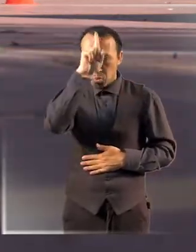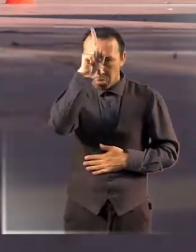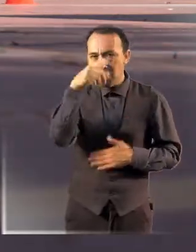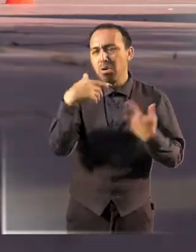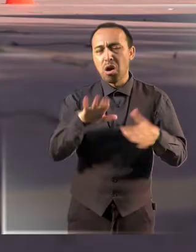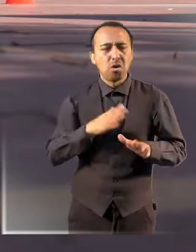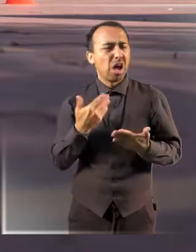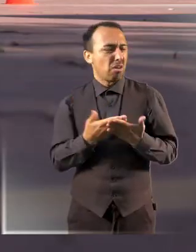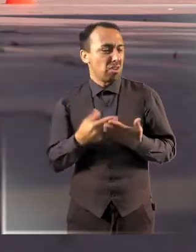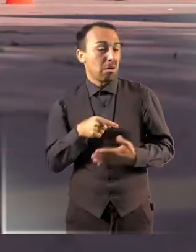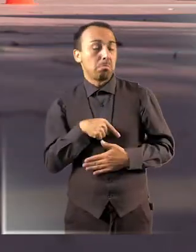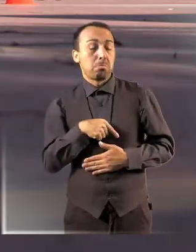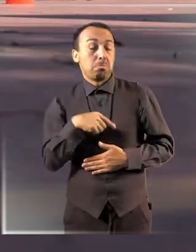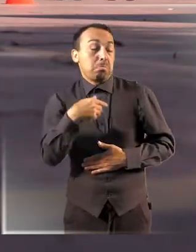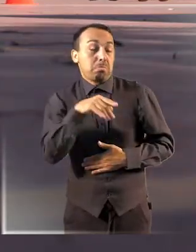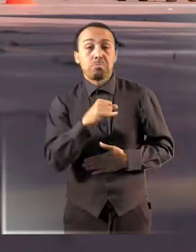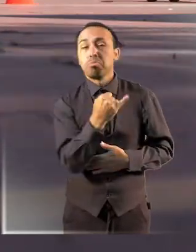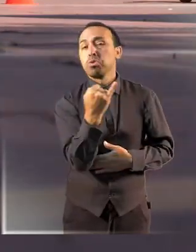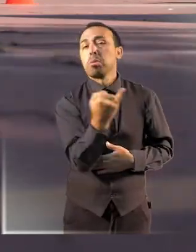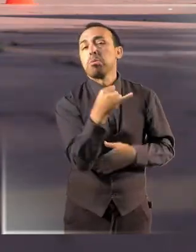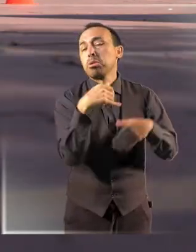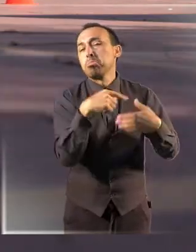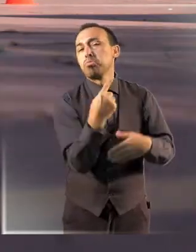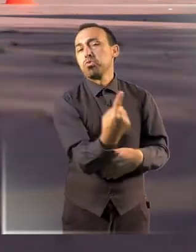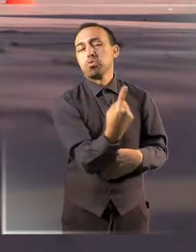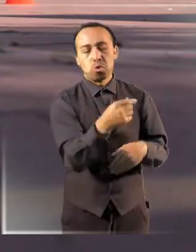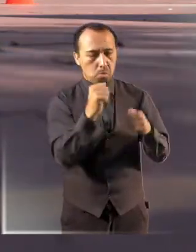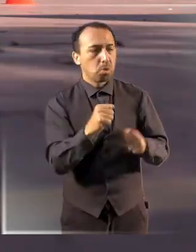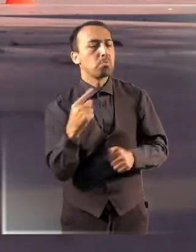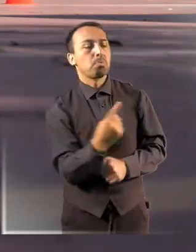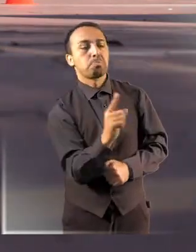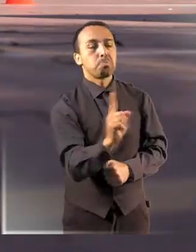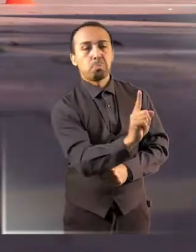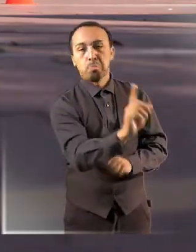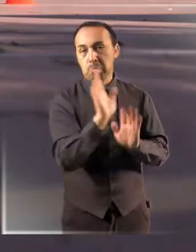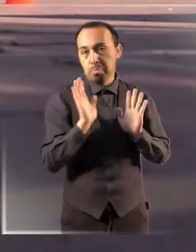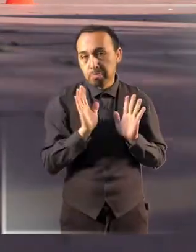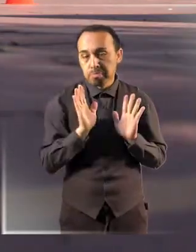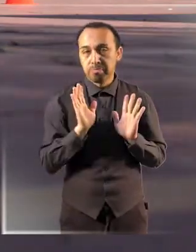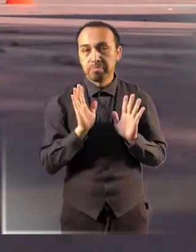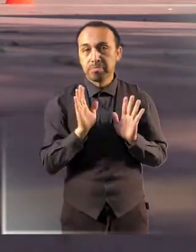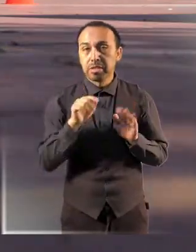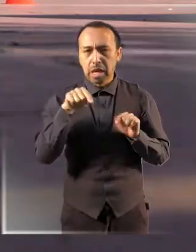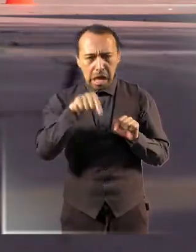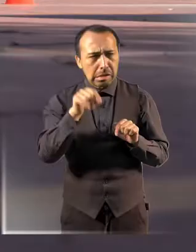da lo mismo. Lo dejamos solo. Él siempre anda ahora